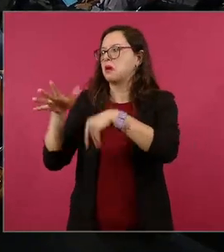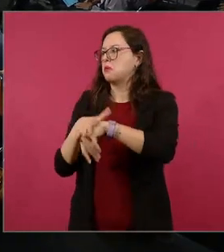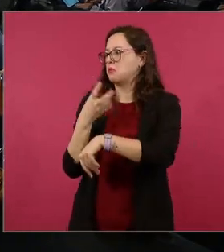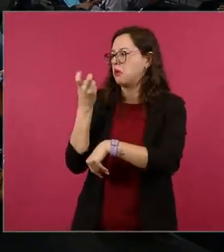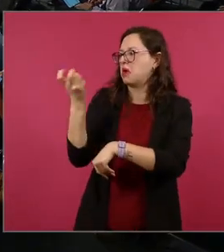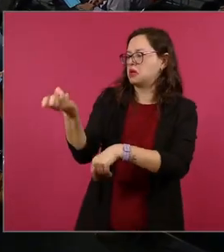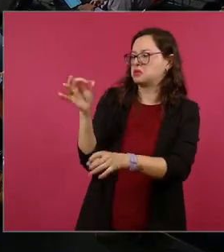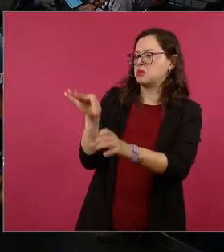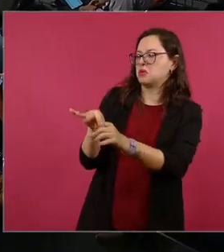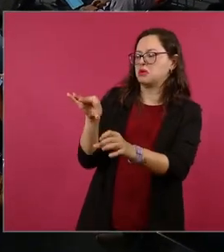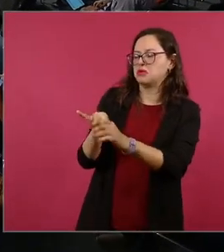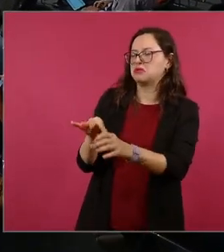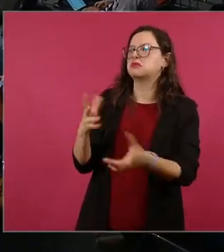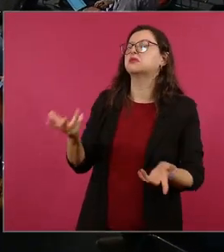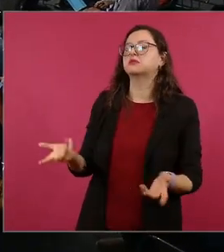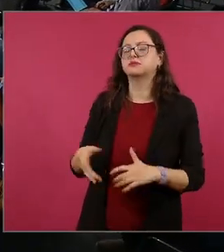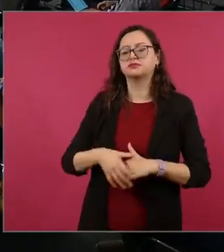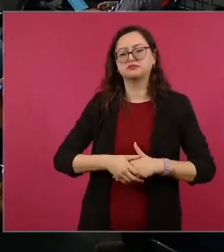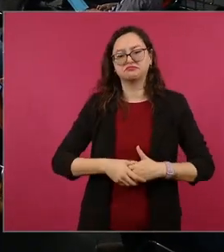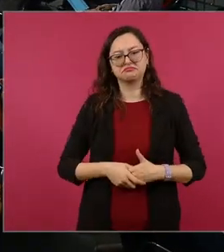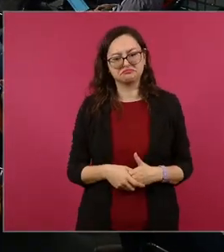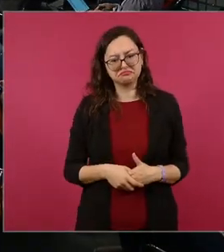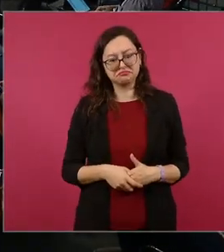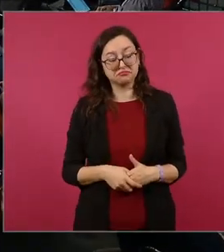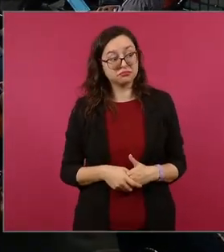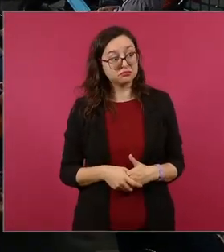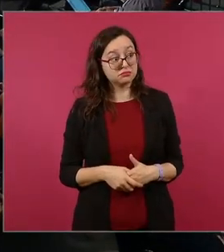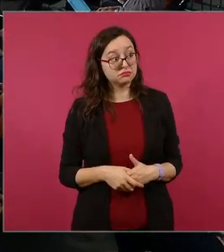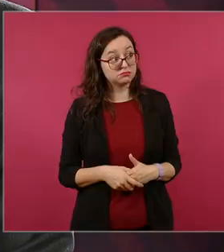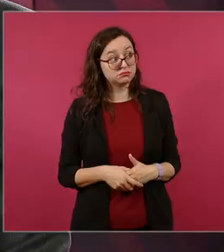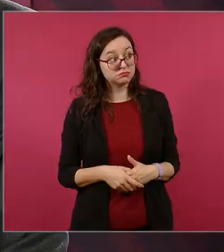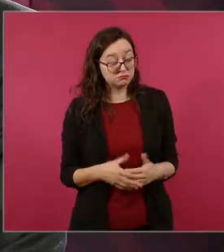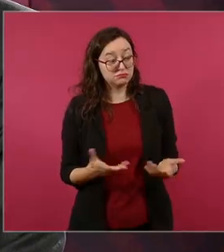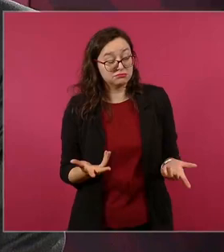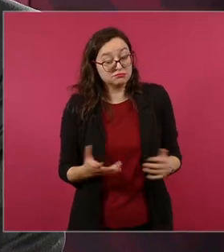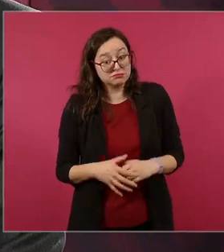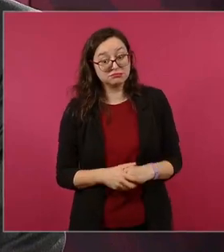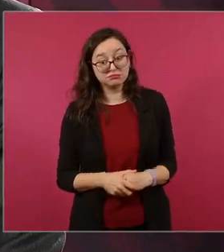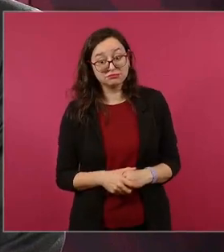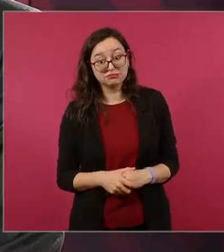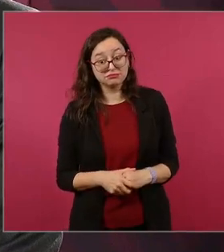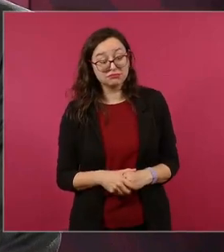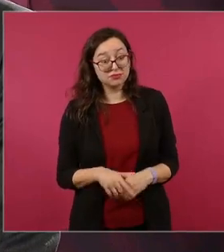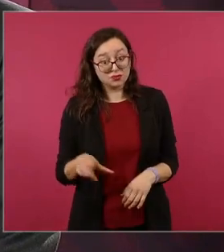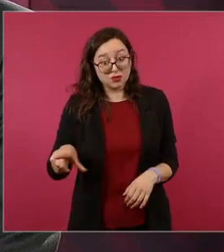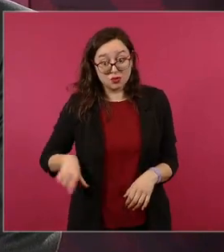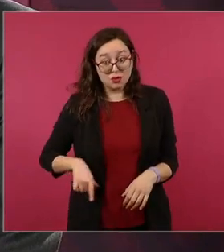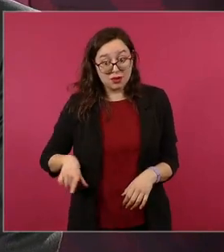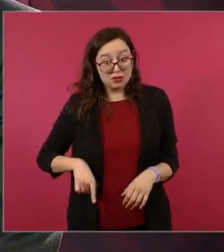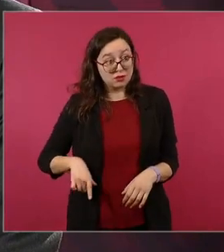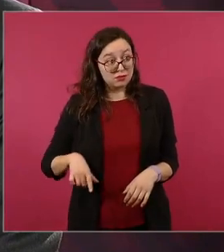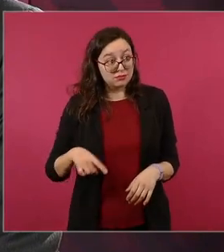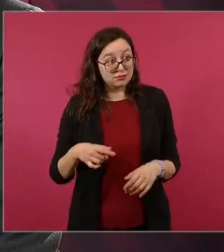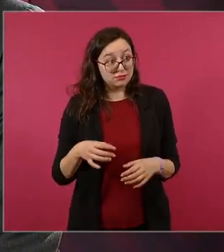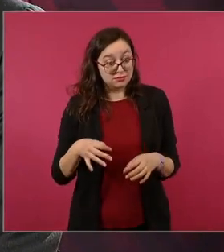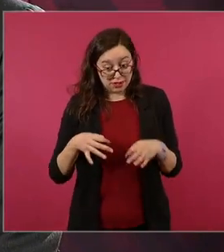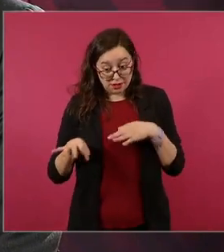Y yo les preguntaría, ¿y no es esa la función de un buen gobierno